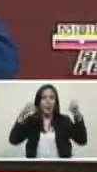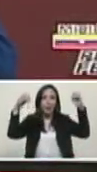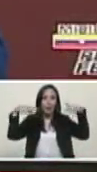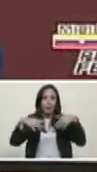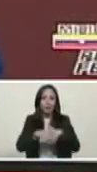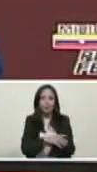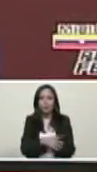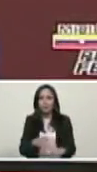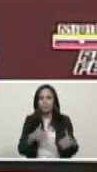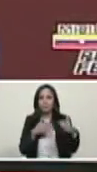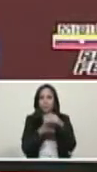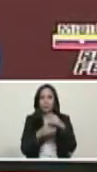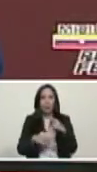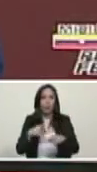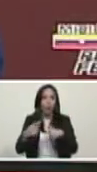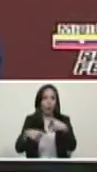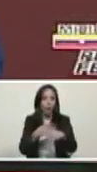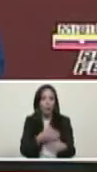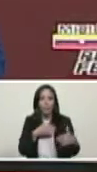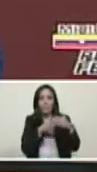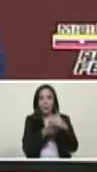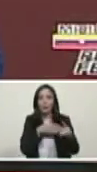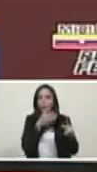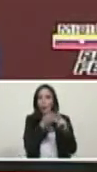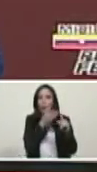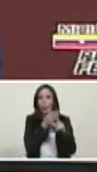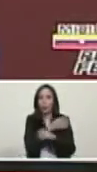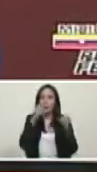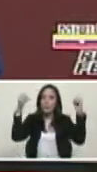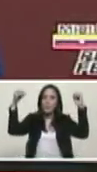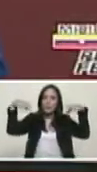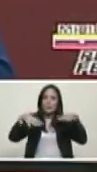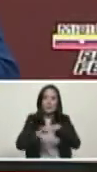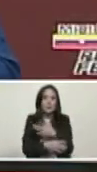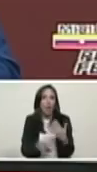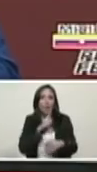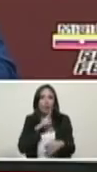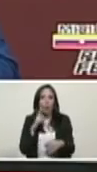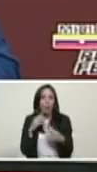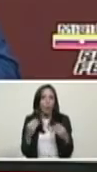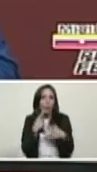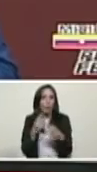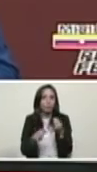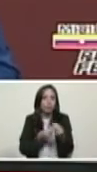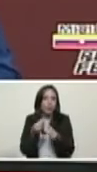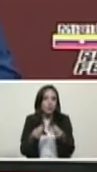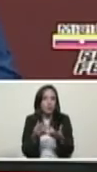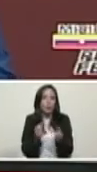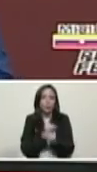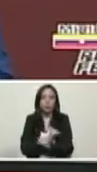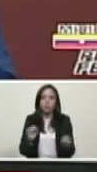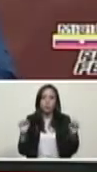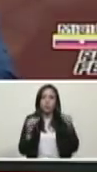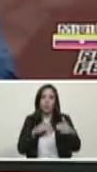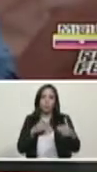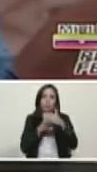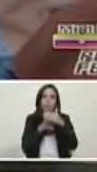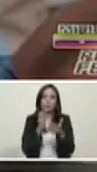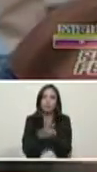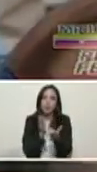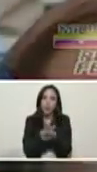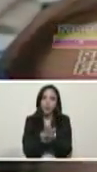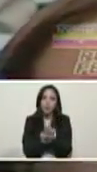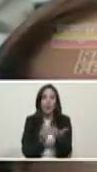sabotaje permanente el alumbrado público que no tiene parangón mi nombre hay que ser un plan